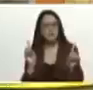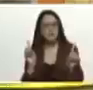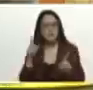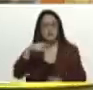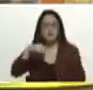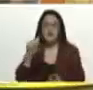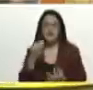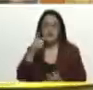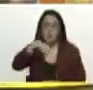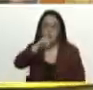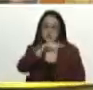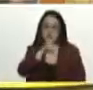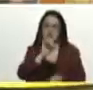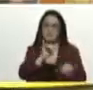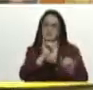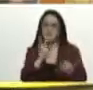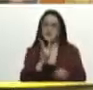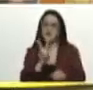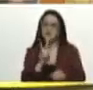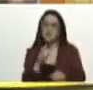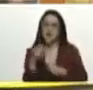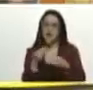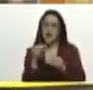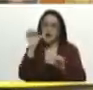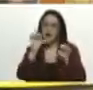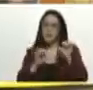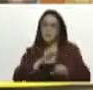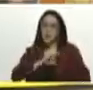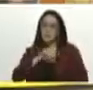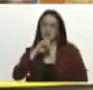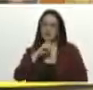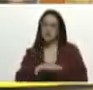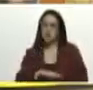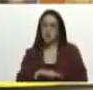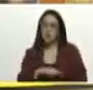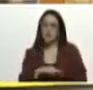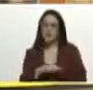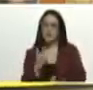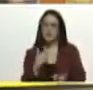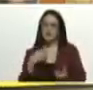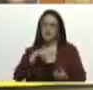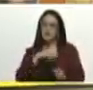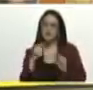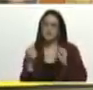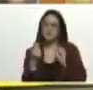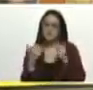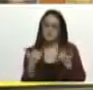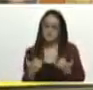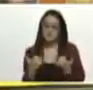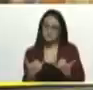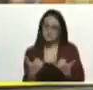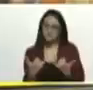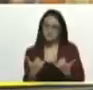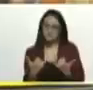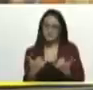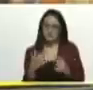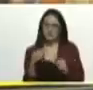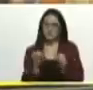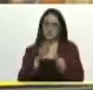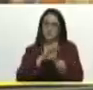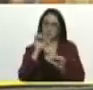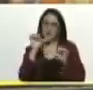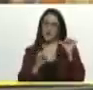ustedes reconstruyan su narrativa, y de todo lo que hemos conversado ahora ya su narrativa va a